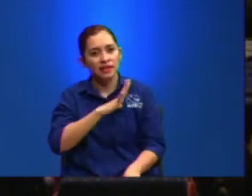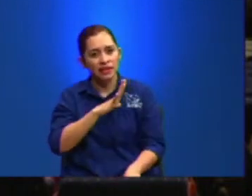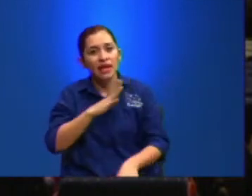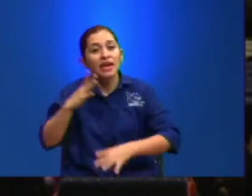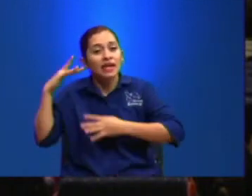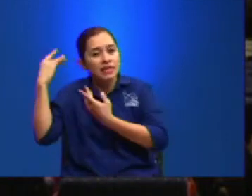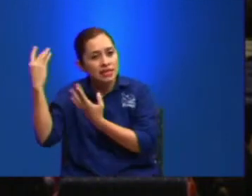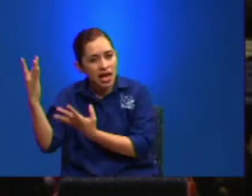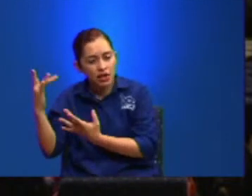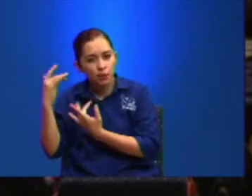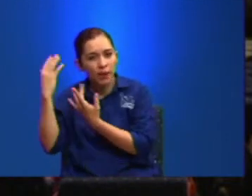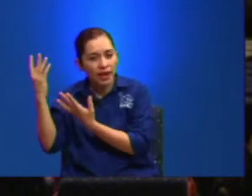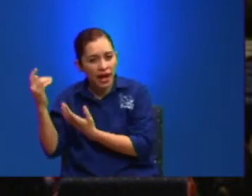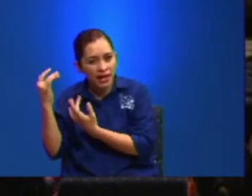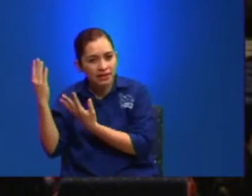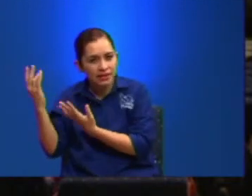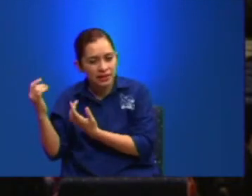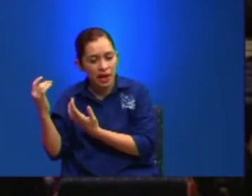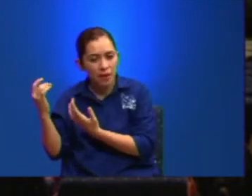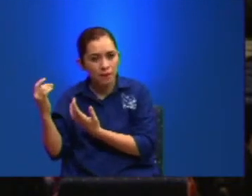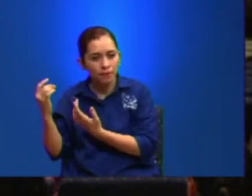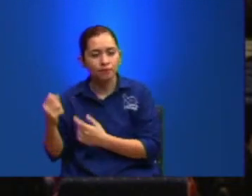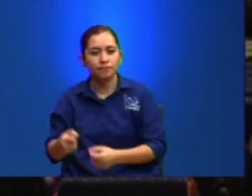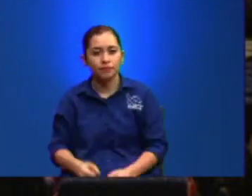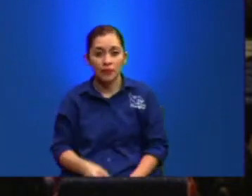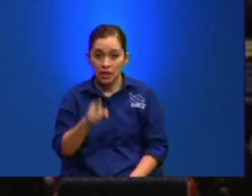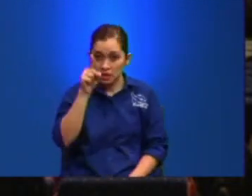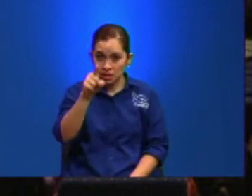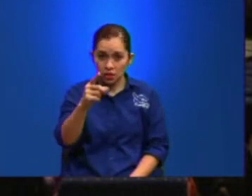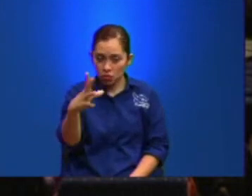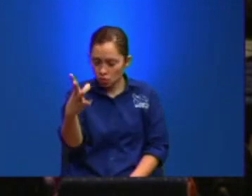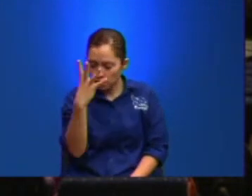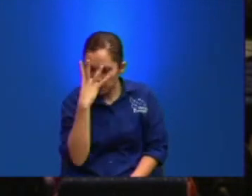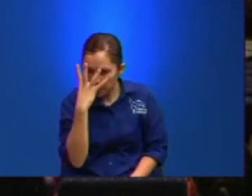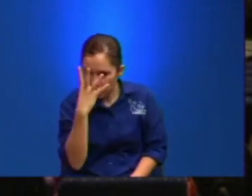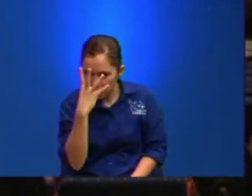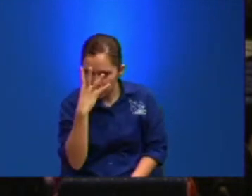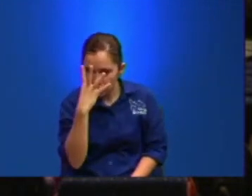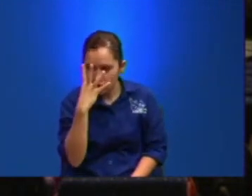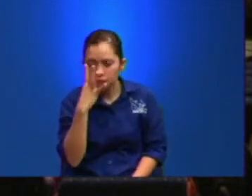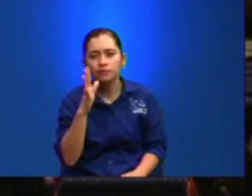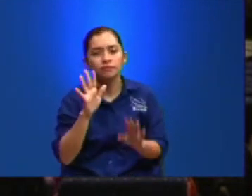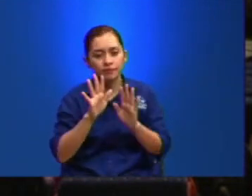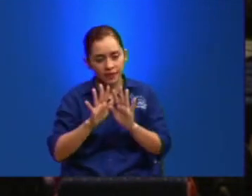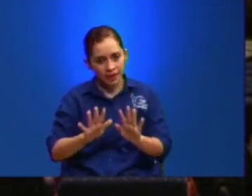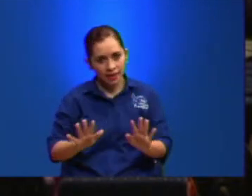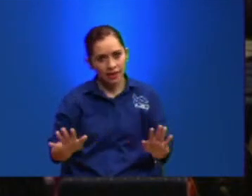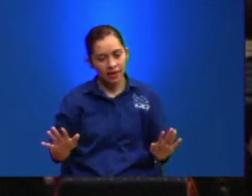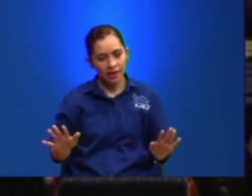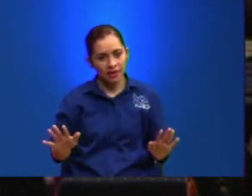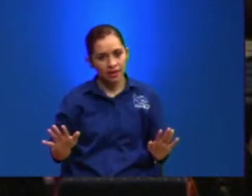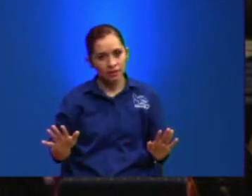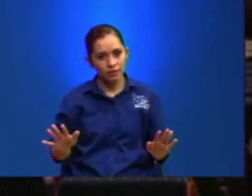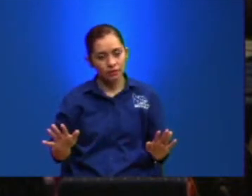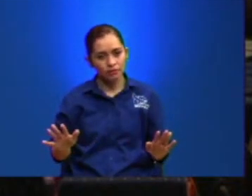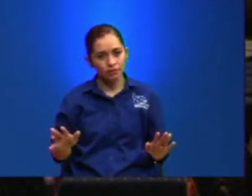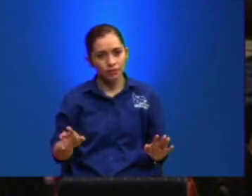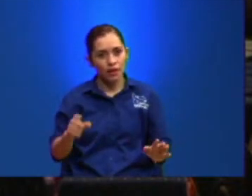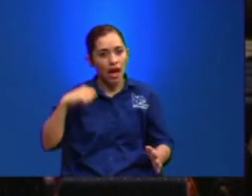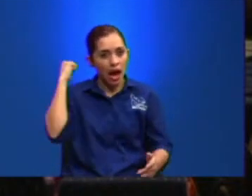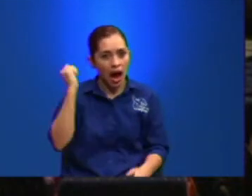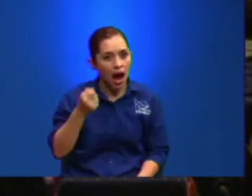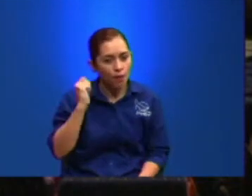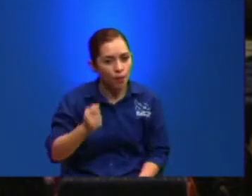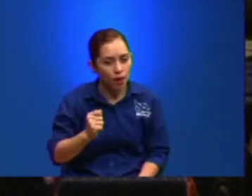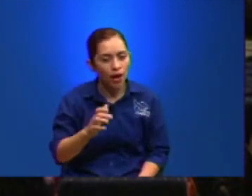si habéis pecado ya fuera de la iglesia al infierno así dice y como dice abogado tenemos